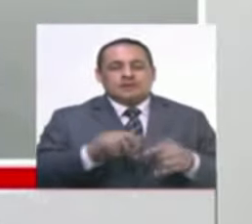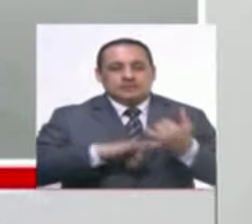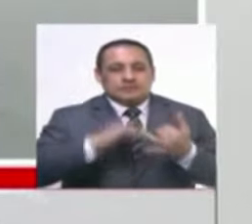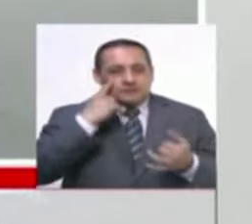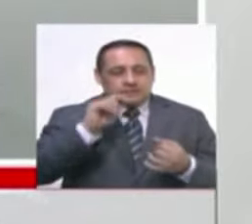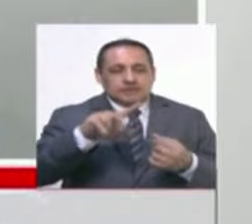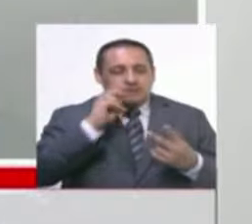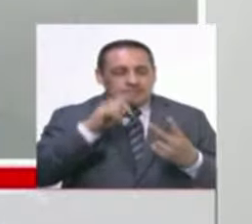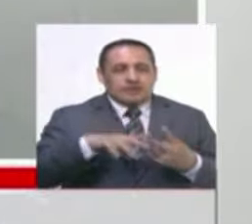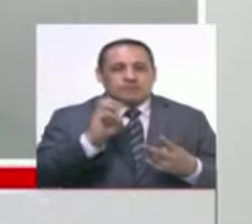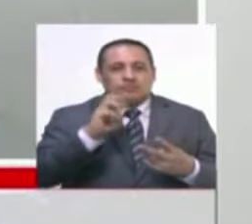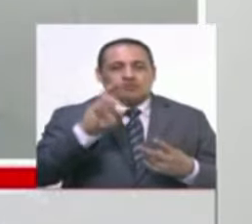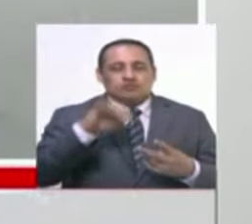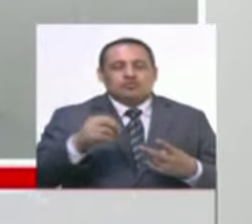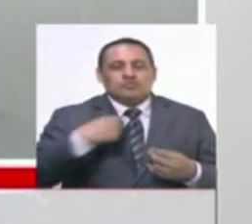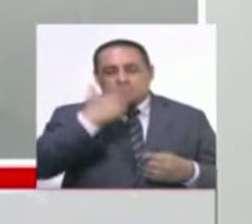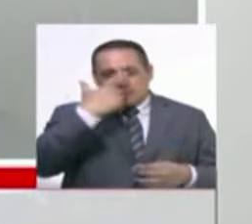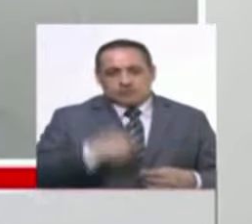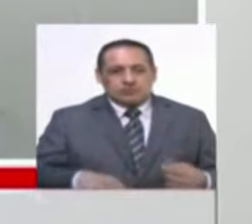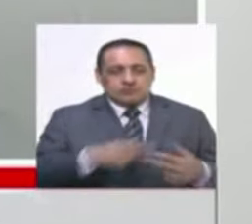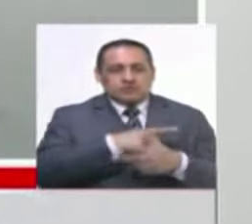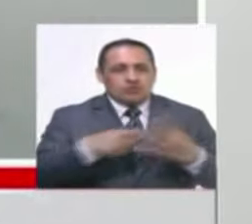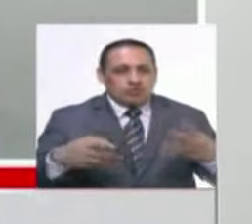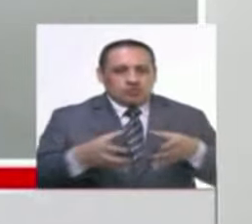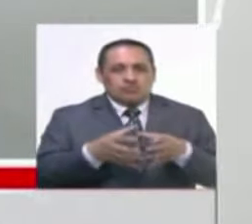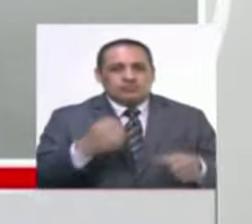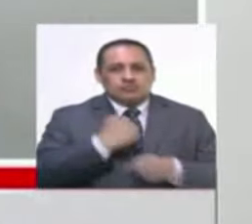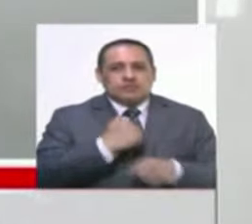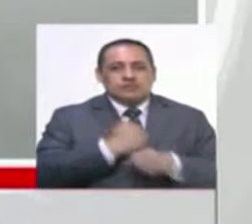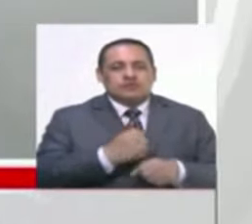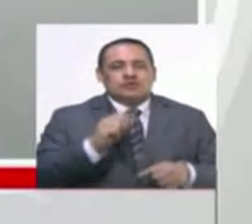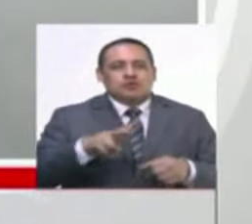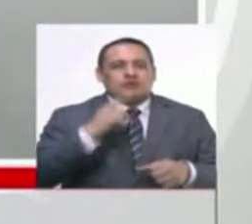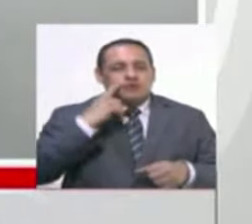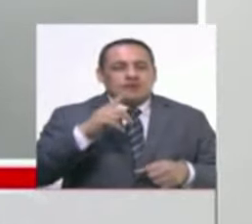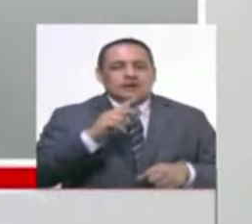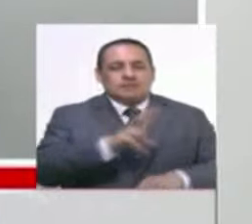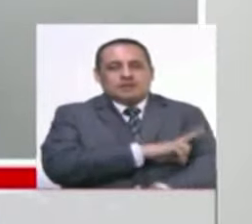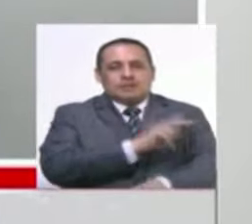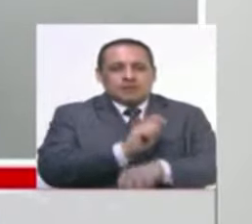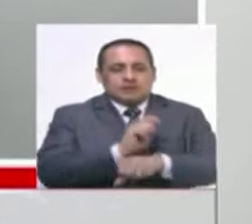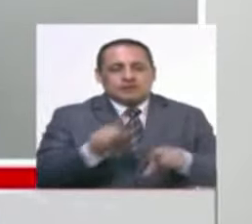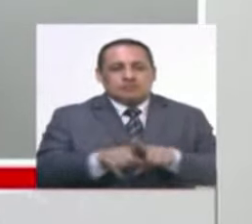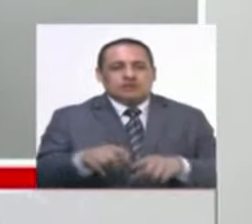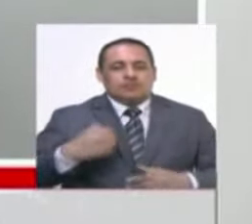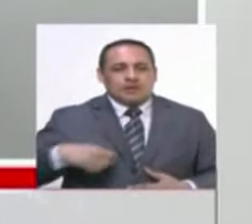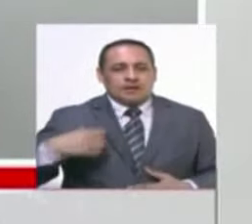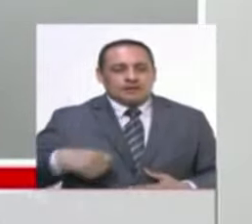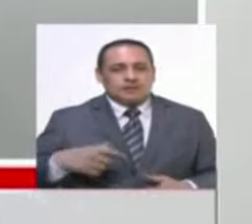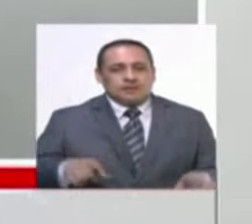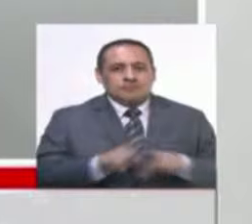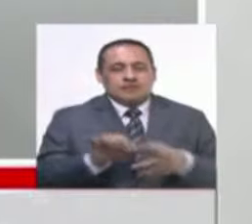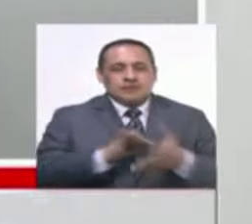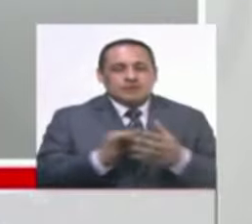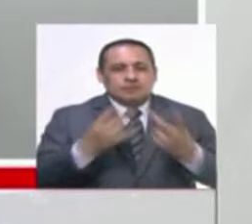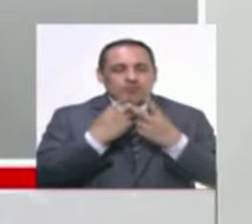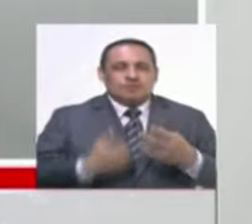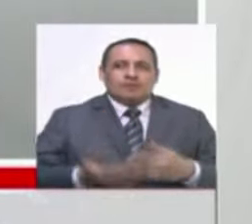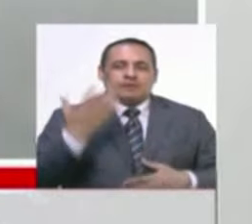Barrera, Bruno Pacheco, y que le habla en actividades como en Villa María con la alcaldesa que estuvo en el año